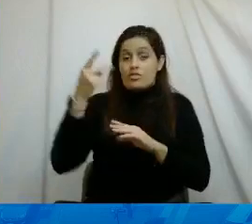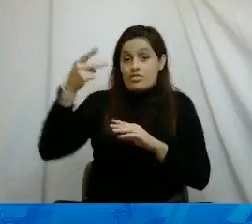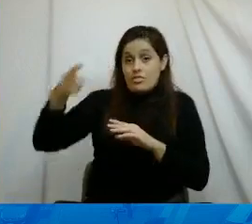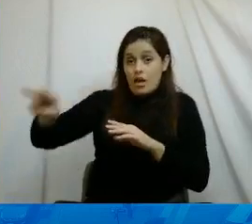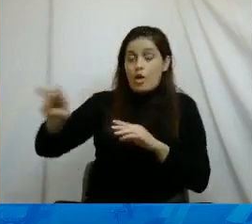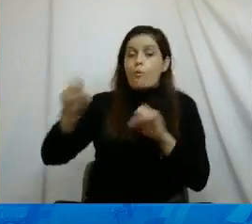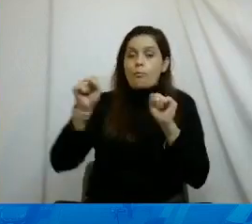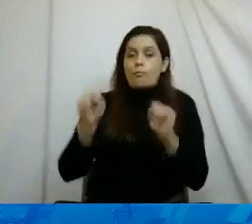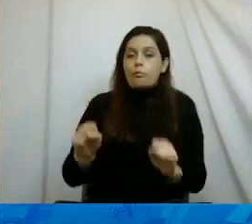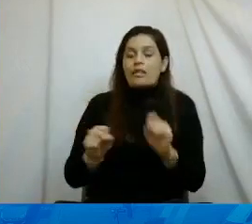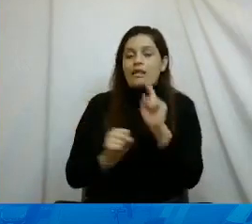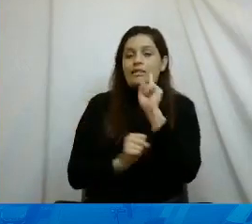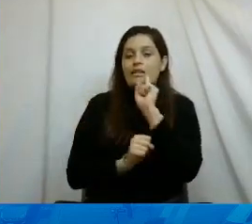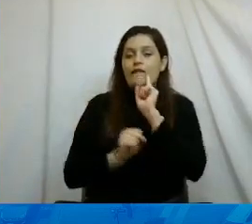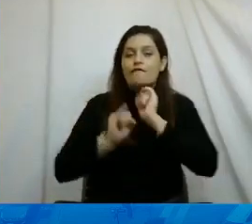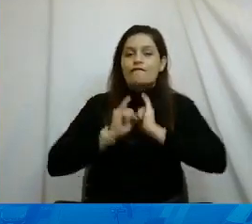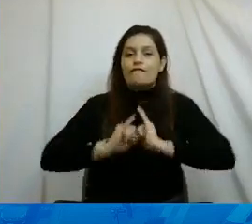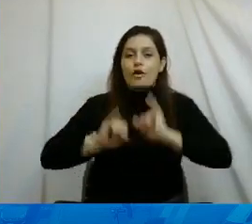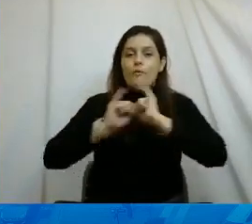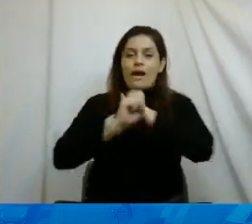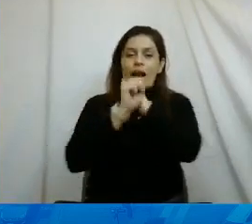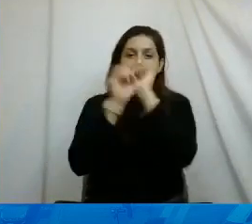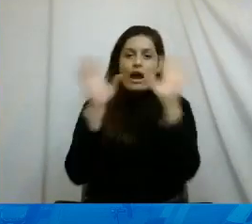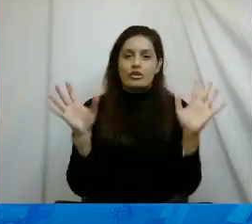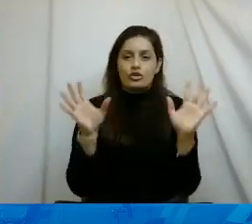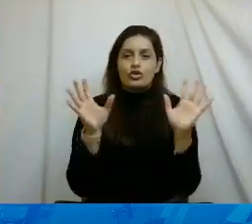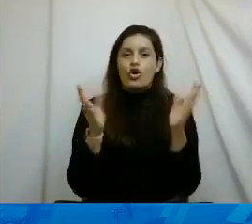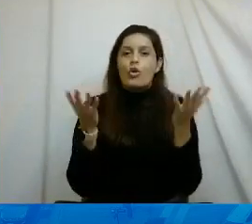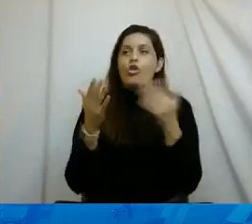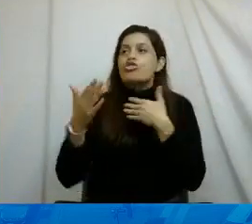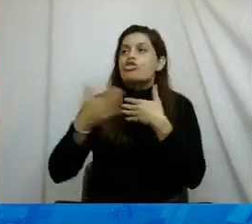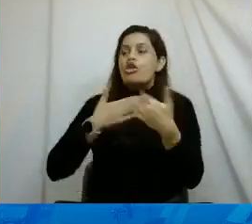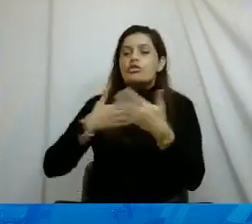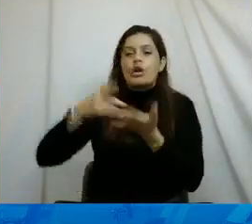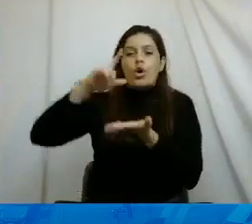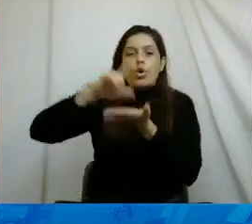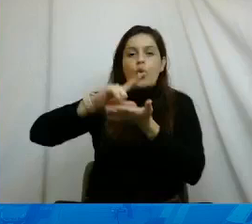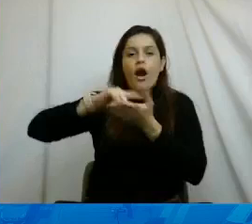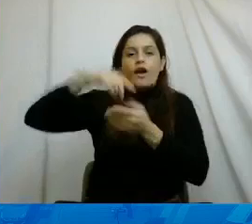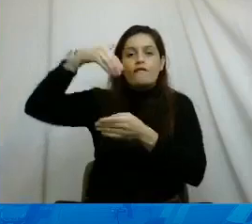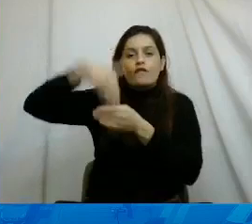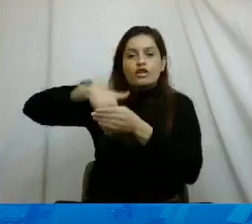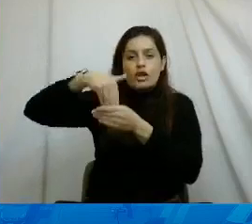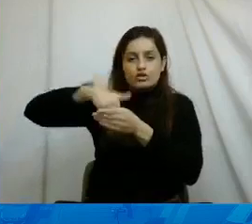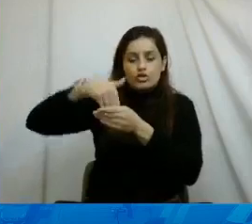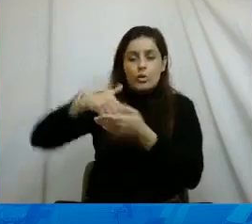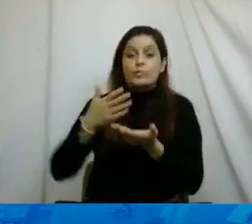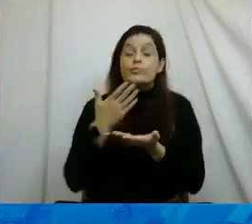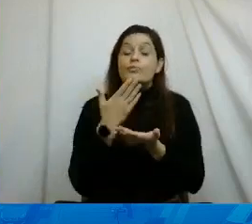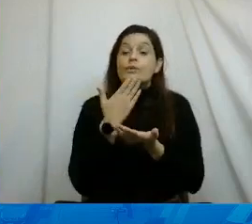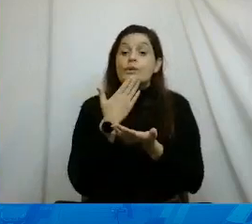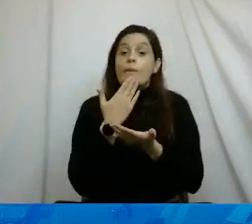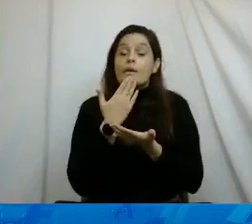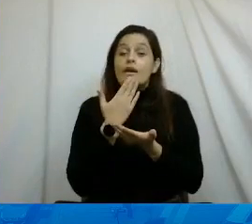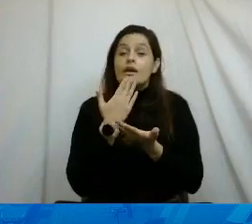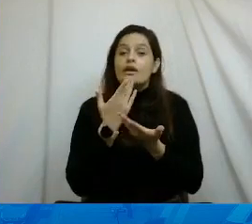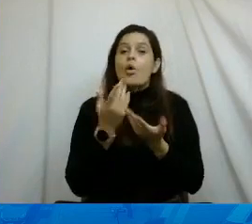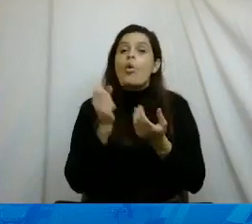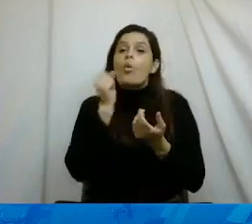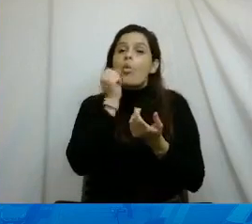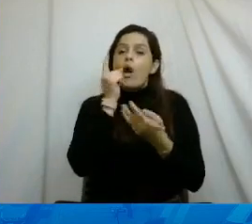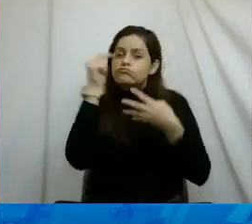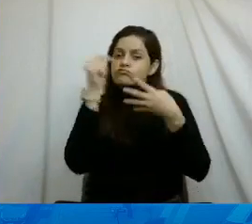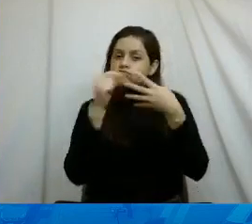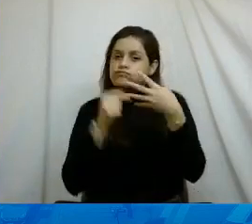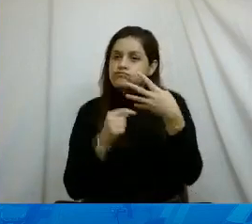puedan tener información clara respecto de los locales de votación, especialmente de las instrucciones